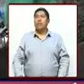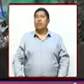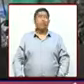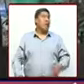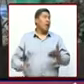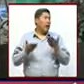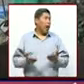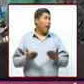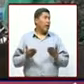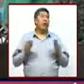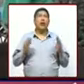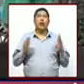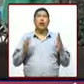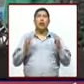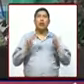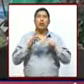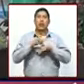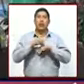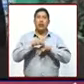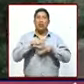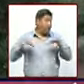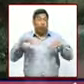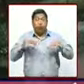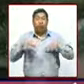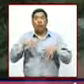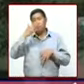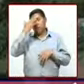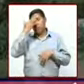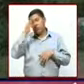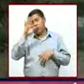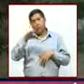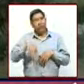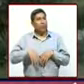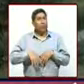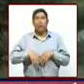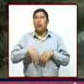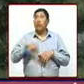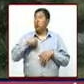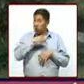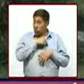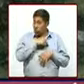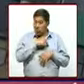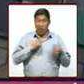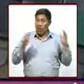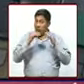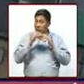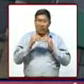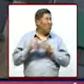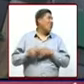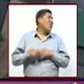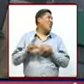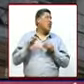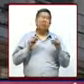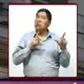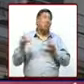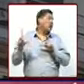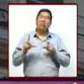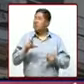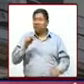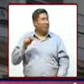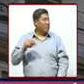Lamentablemente aquí en La Paz, si hay un sismo, un terremoto, desaparece La Paz. Bueno, por el momento no estamos tan preparados para eso, ¿no?